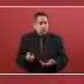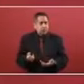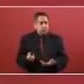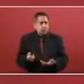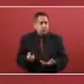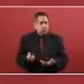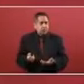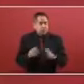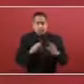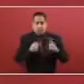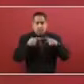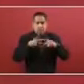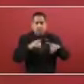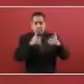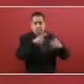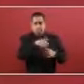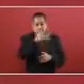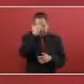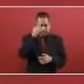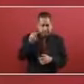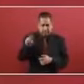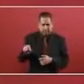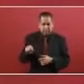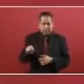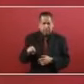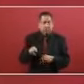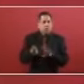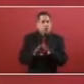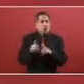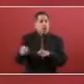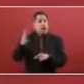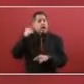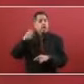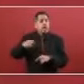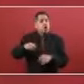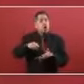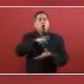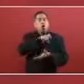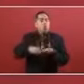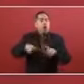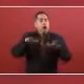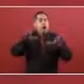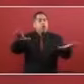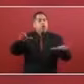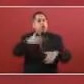¿Qué iban a saber los mexicanos que se había comprado un avión presidencial